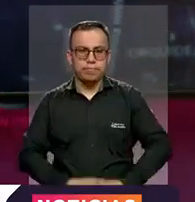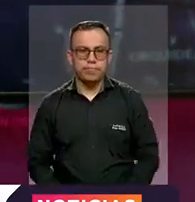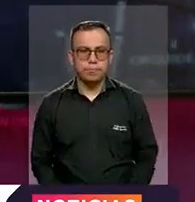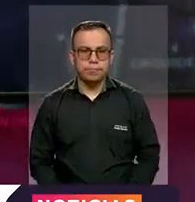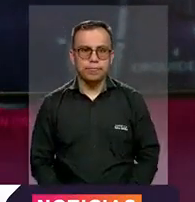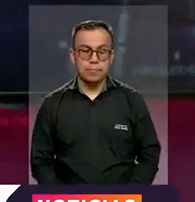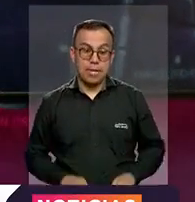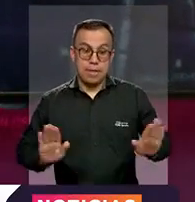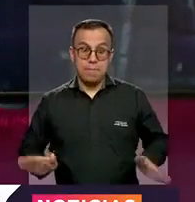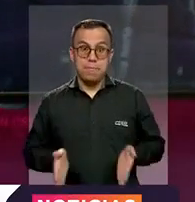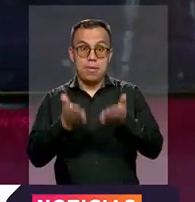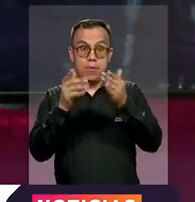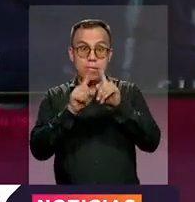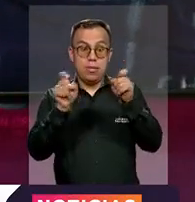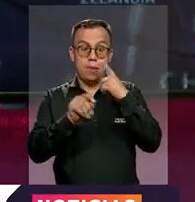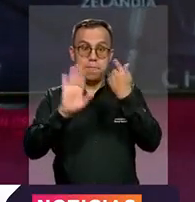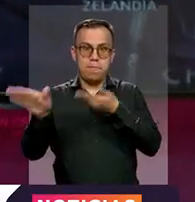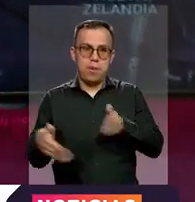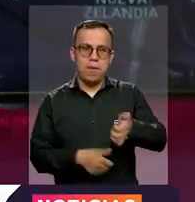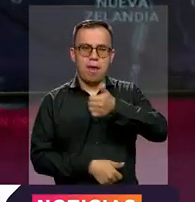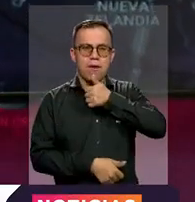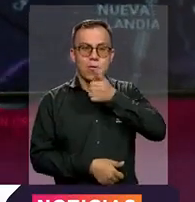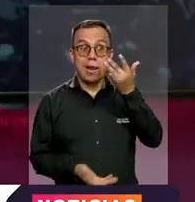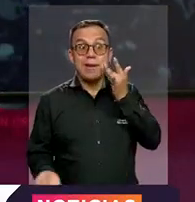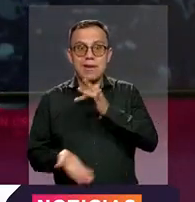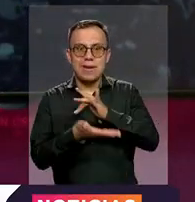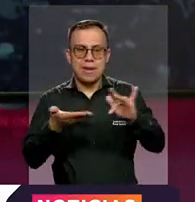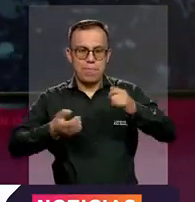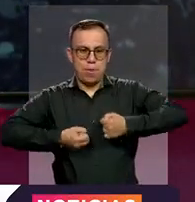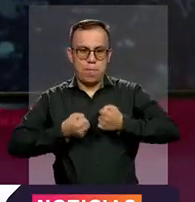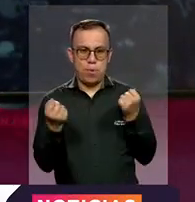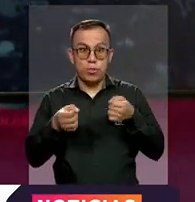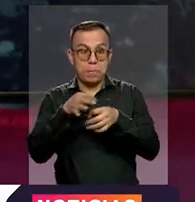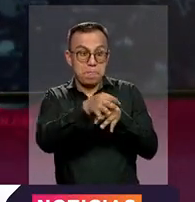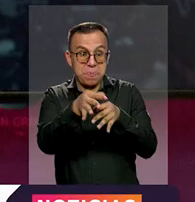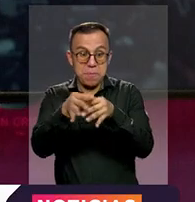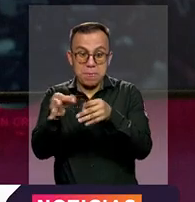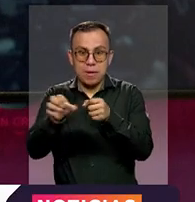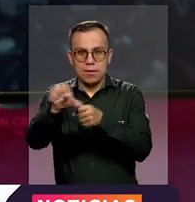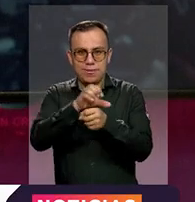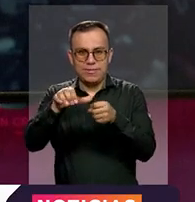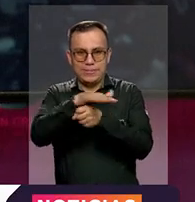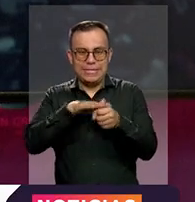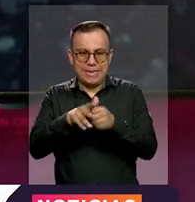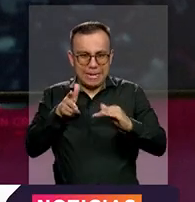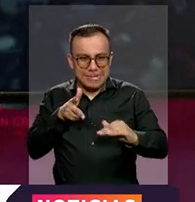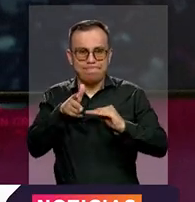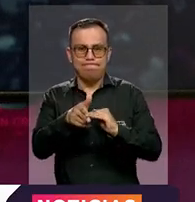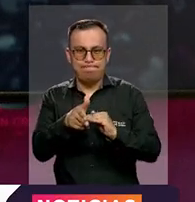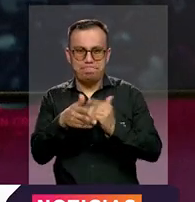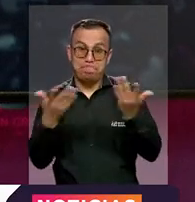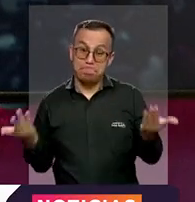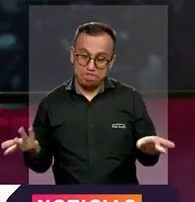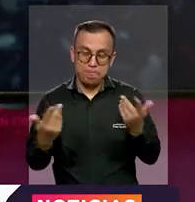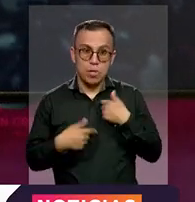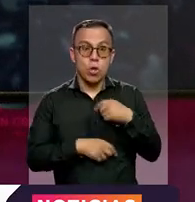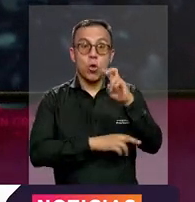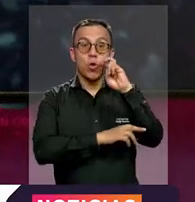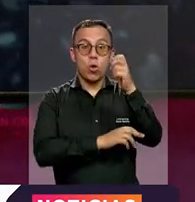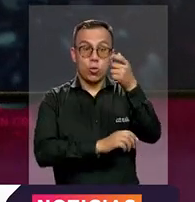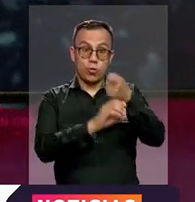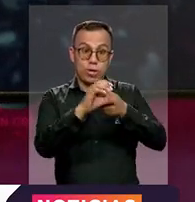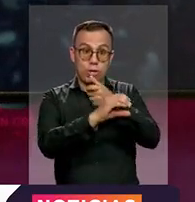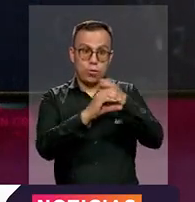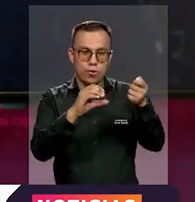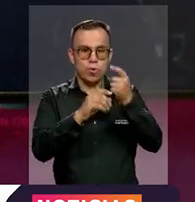La mejora en el plan maestro de abastecimiento de agua potable para Bogotá y 11 municipios de Cundinamarca se encuentra suspendida. Según la Contraloría Distrital,